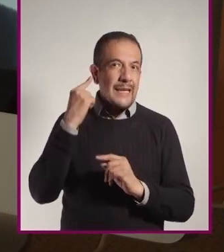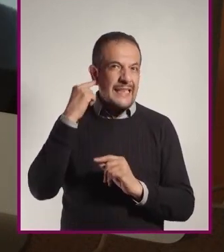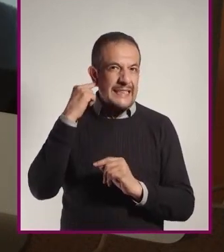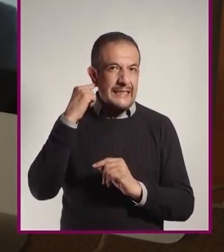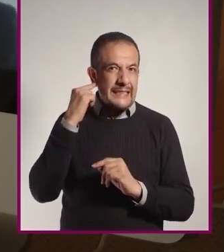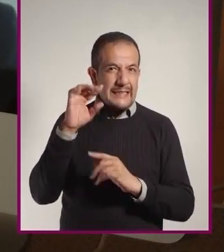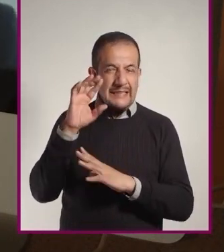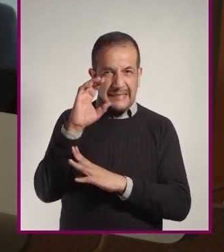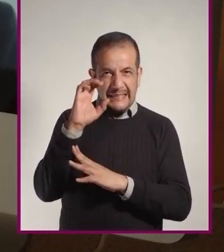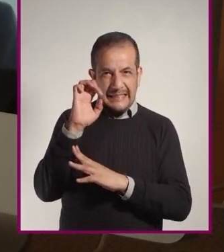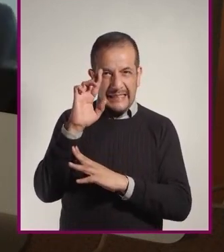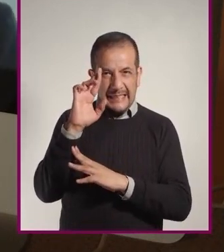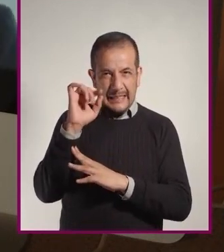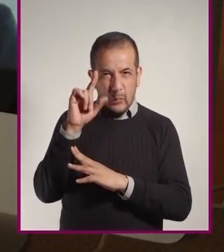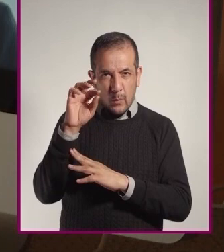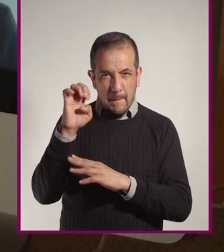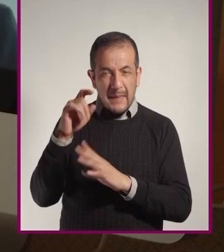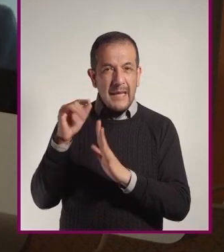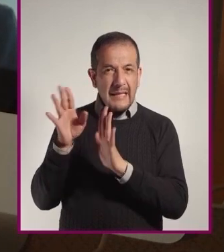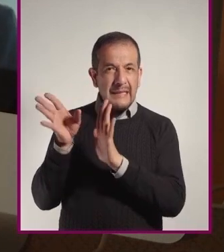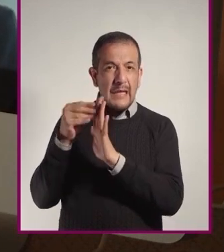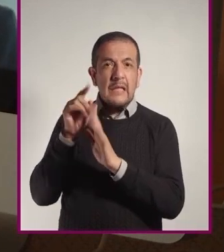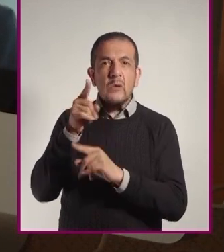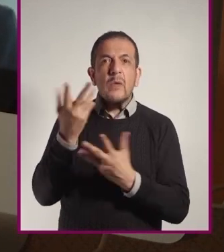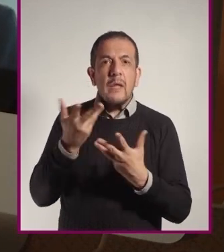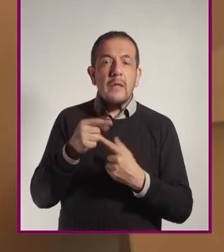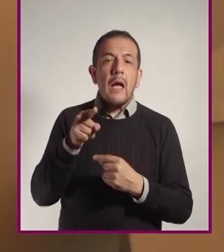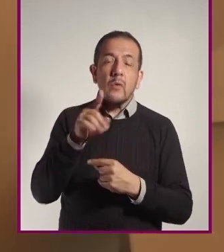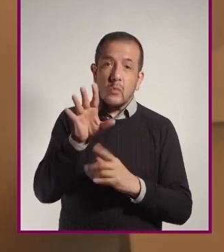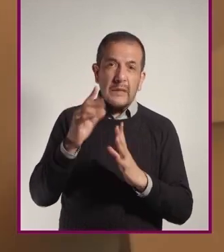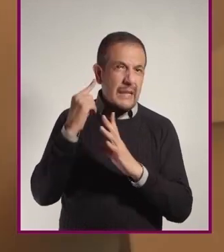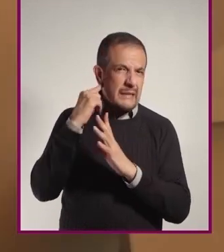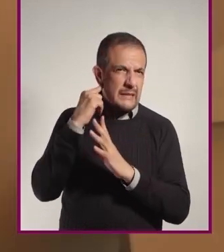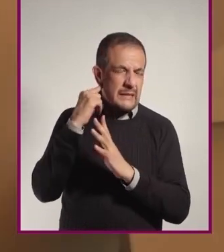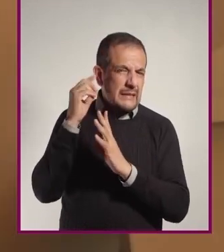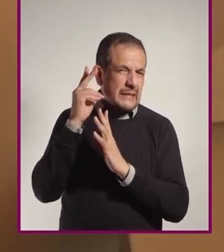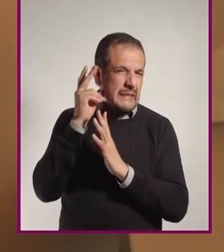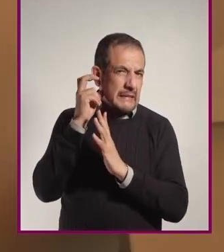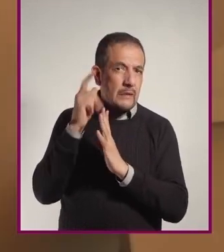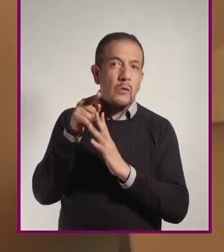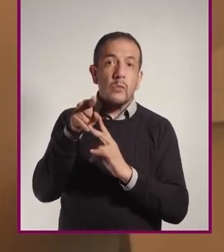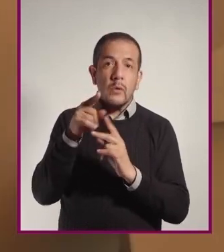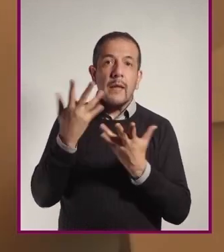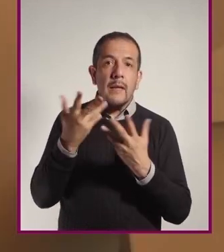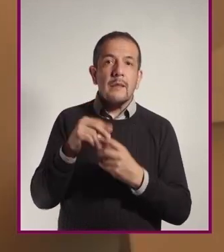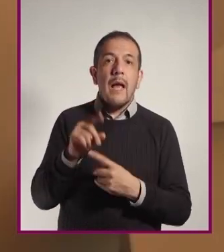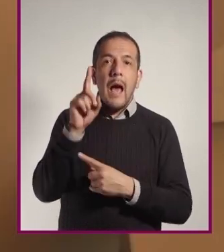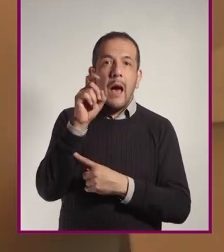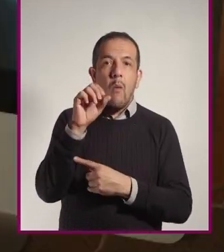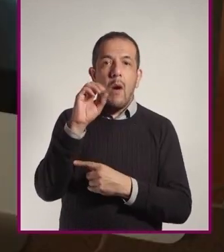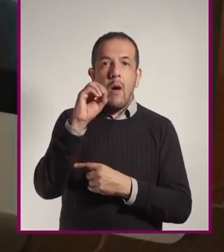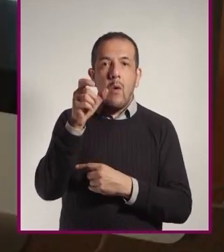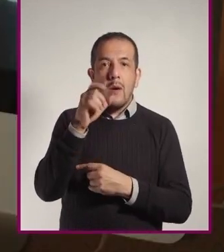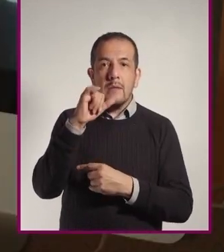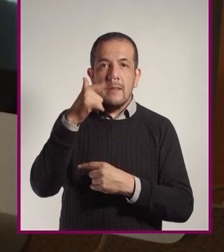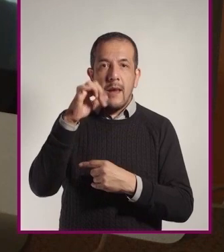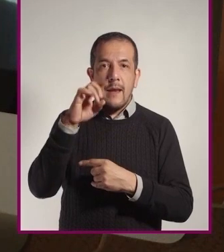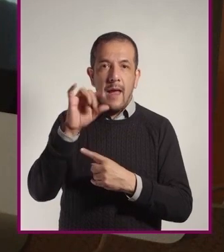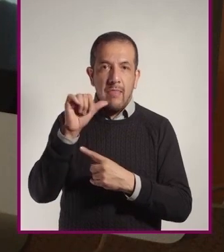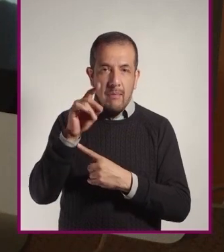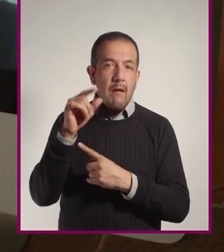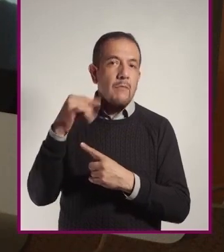impactado el cerumen, es poner un poco de agua oxigenada. Entonces el agua oxigenada, al final de cuentas,